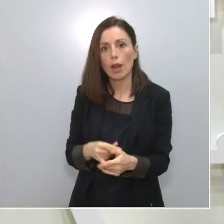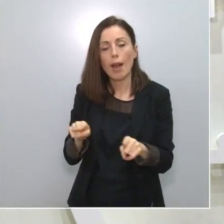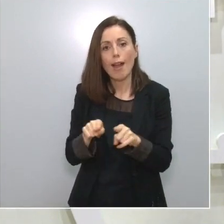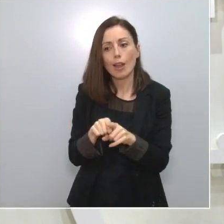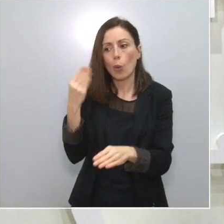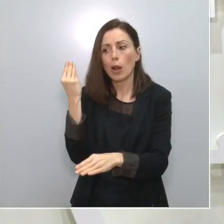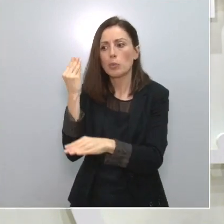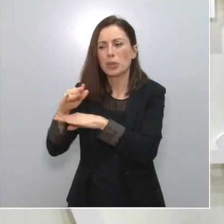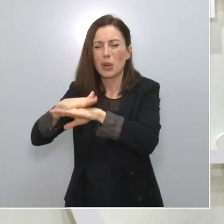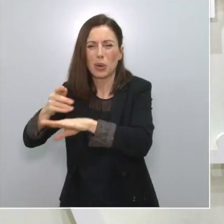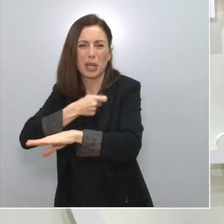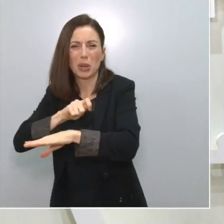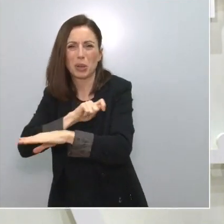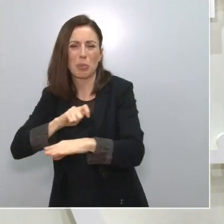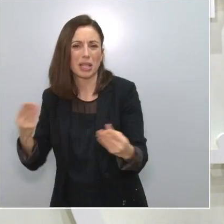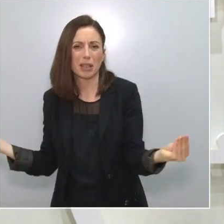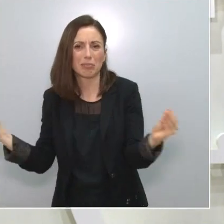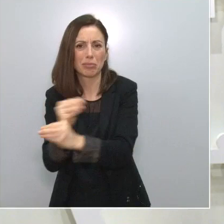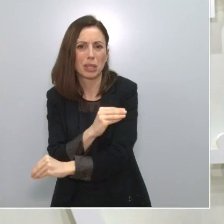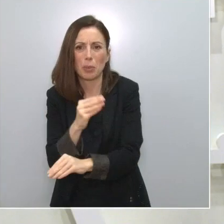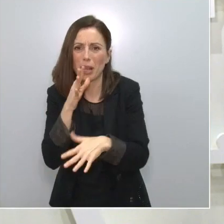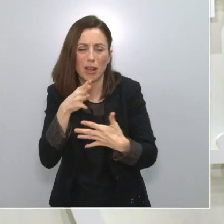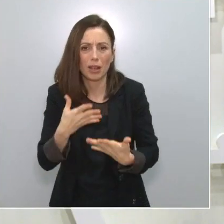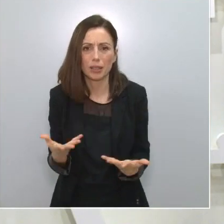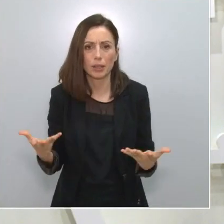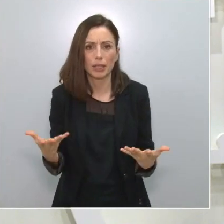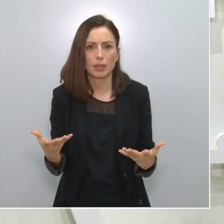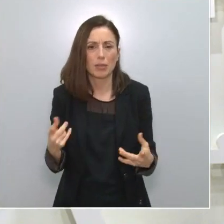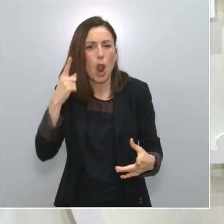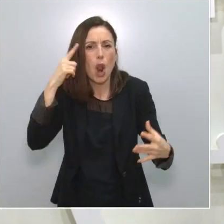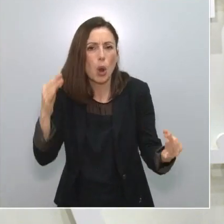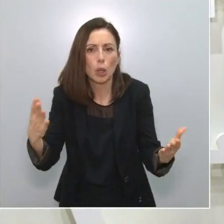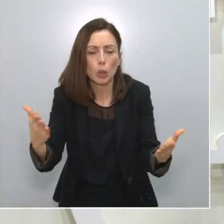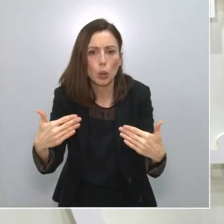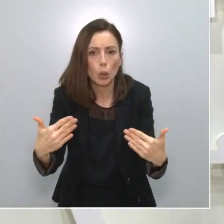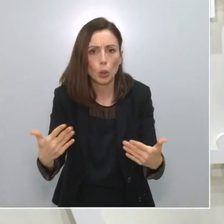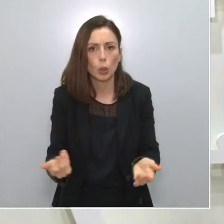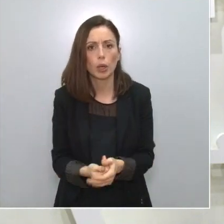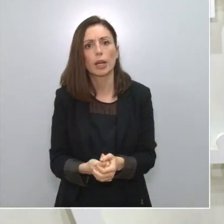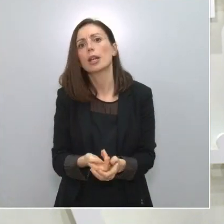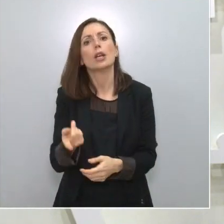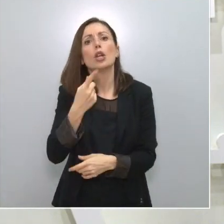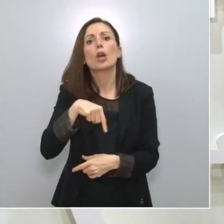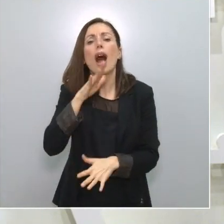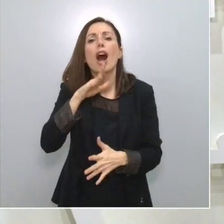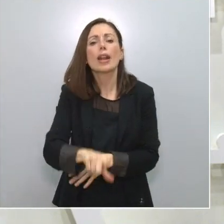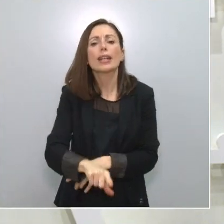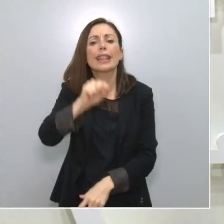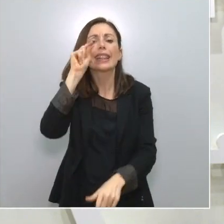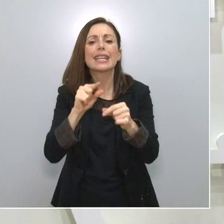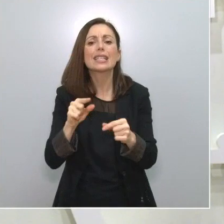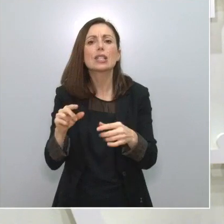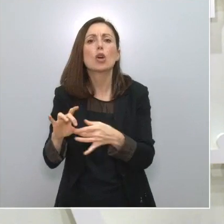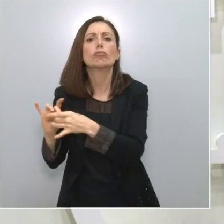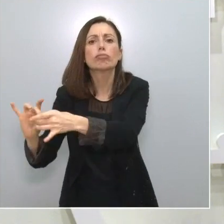me parece algo incongruente y algo que no tiene ninguna lógica, mucho más cuando lo que tenemos que tomar son decisiones